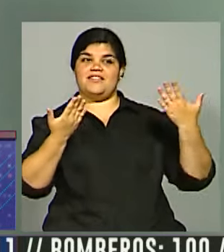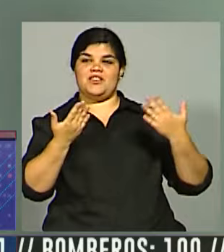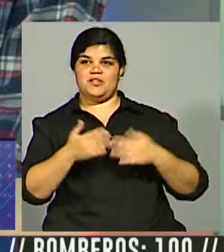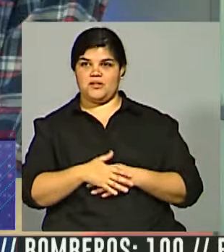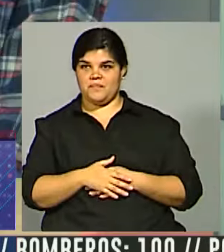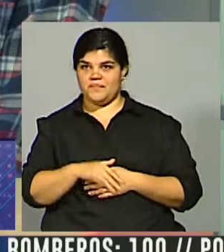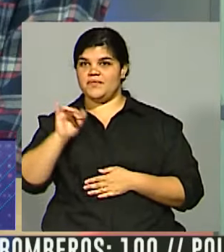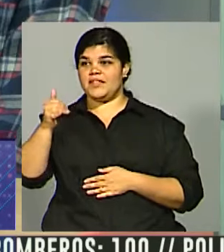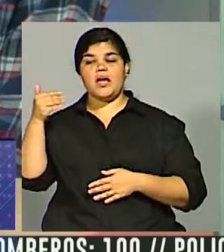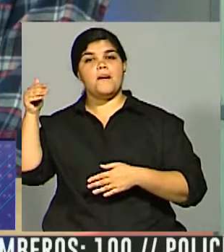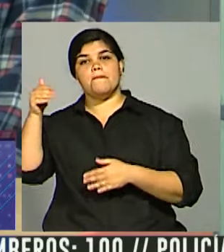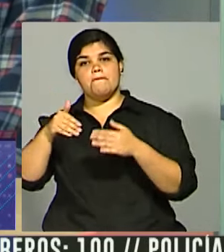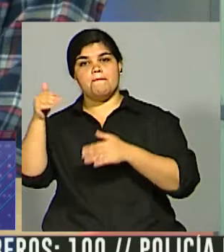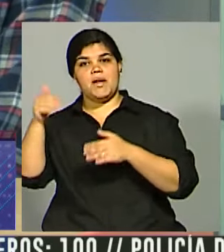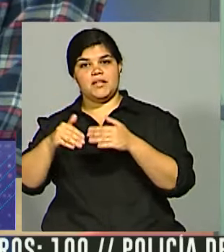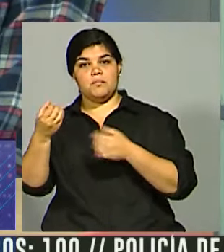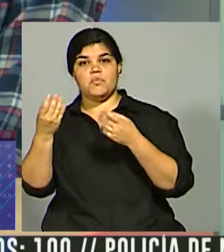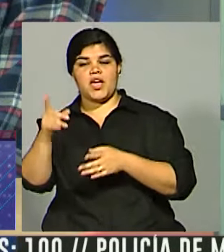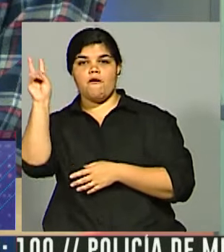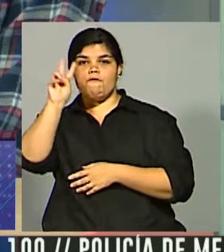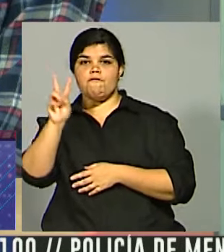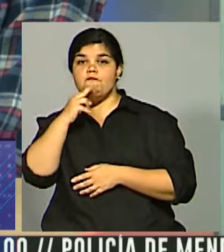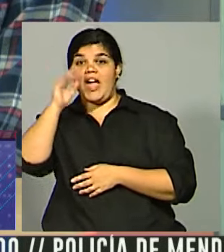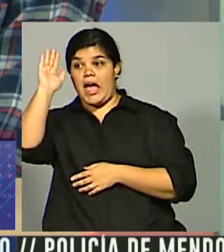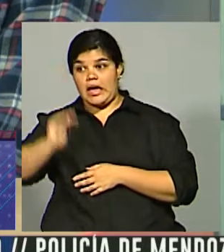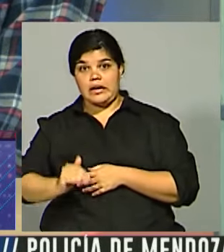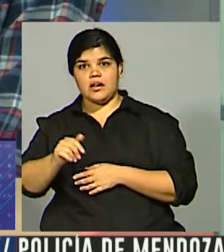Bueno, sigan participando porque todos los viernes se van a sortear dos